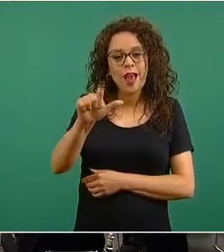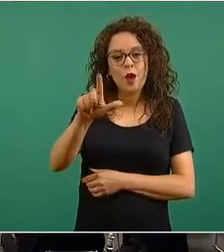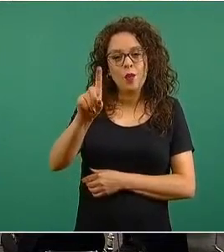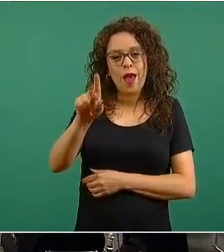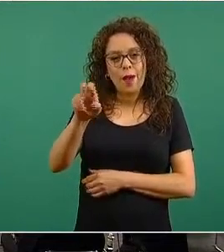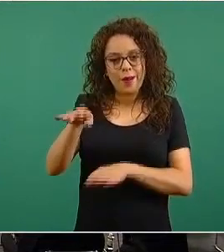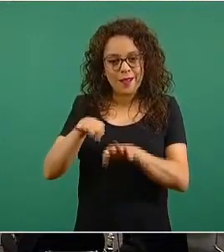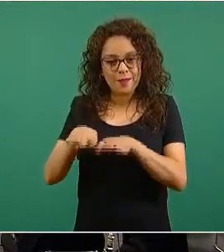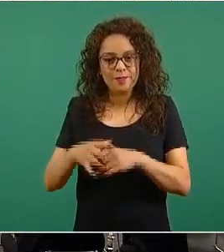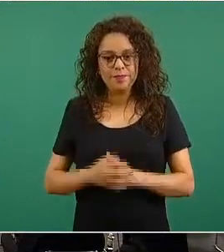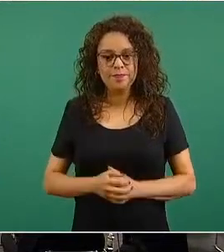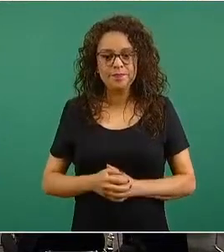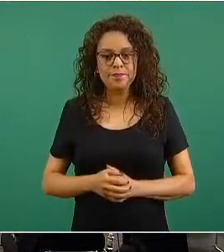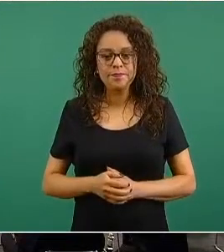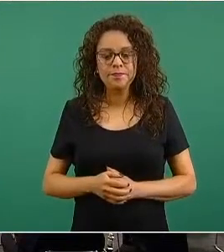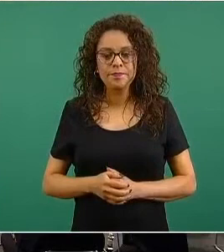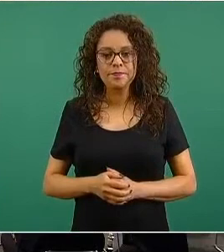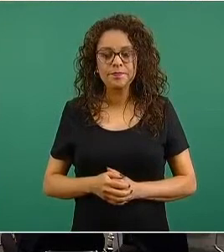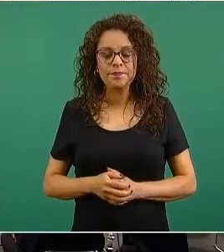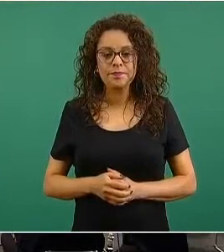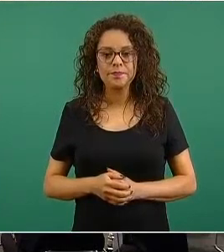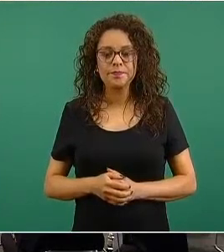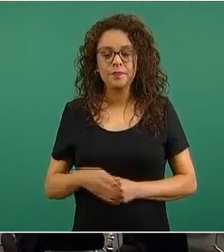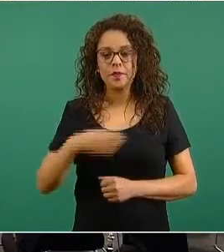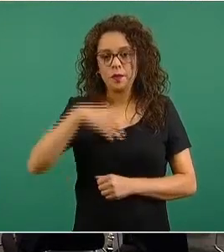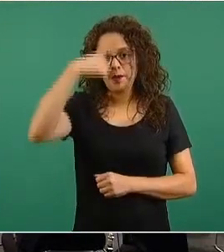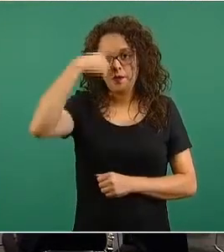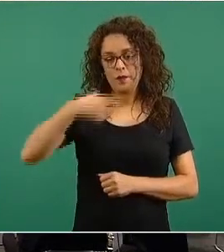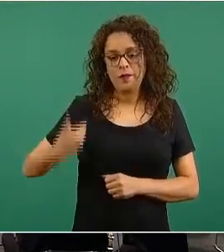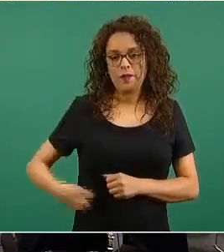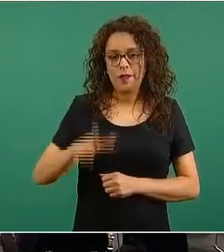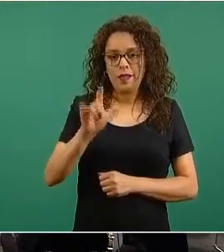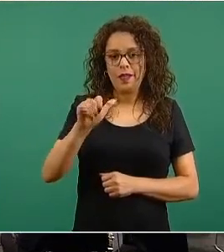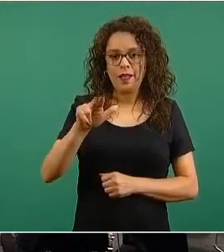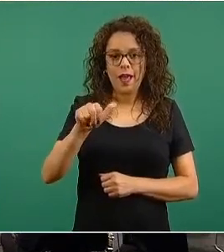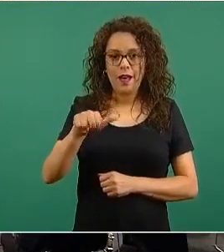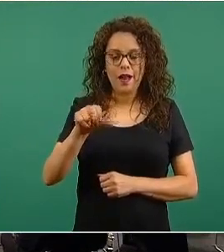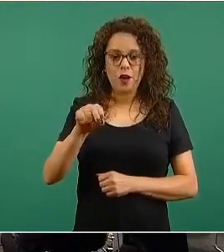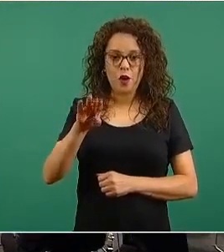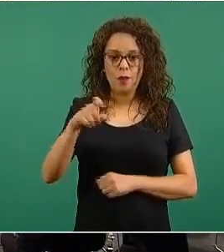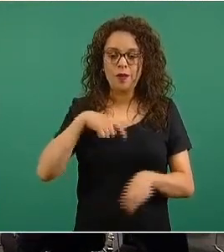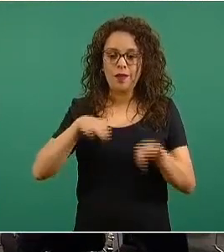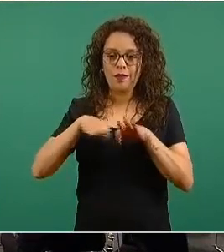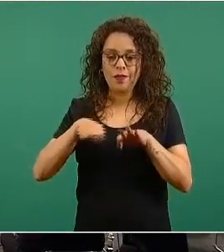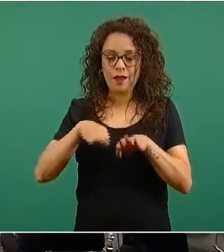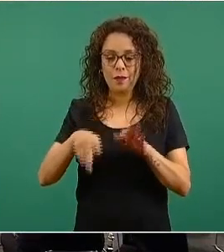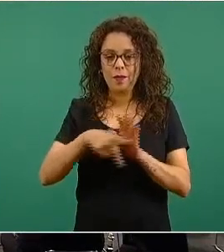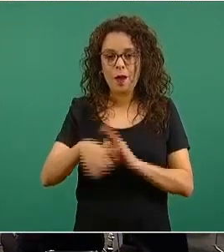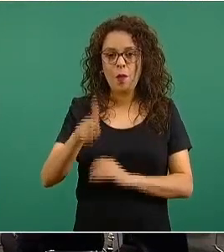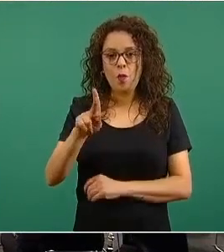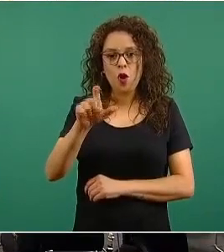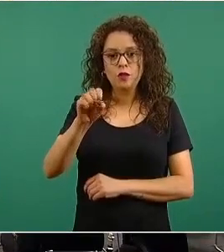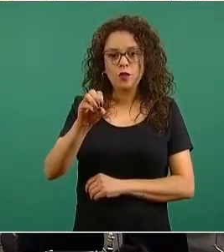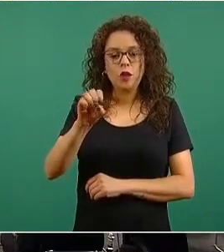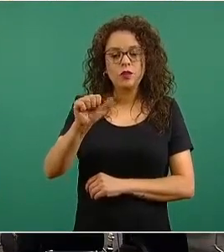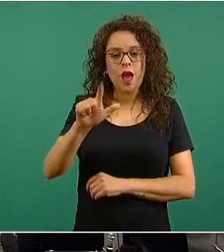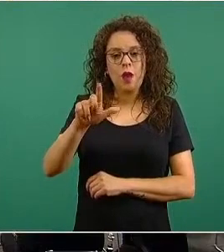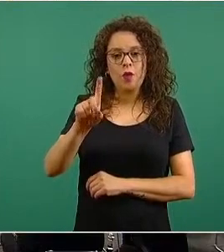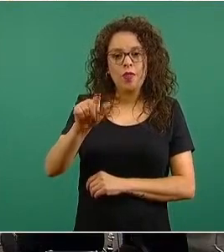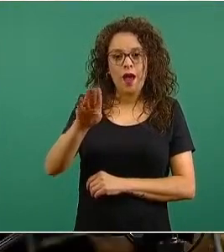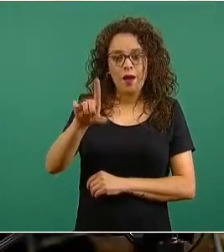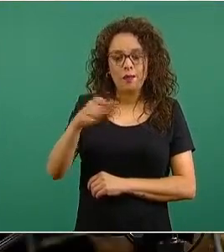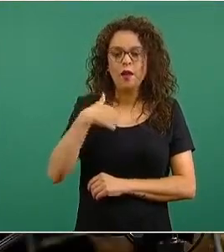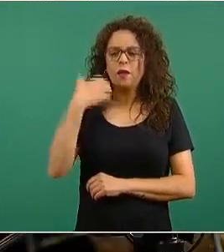Falta Carlos Avaroa. Buenas noches, Liliana Noble de Pulso Saludable. Doctor Gatell, quisiera saber si